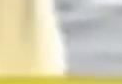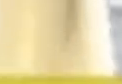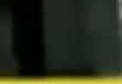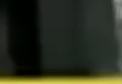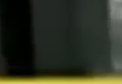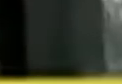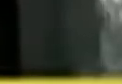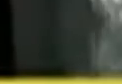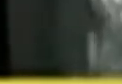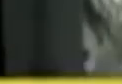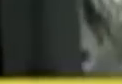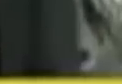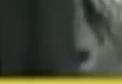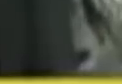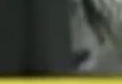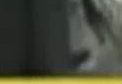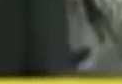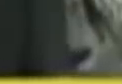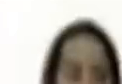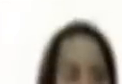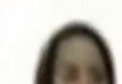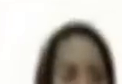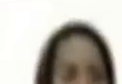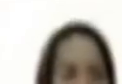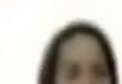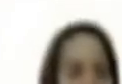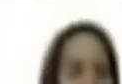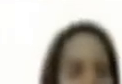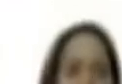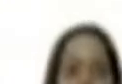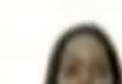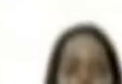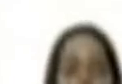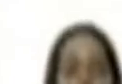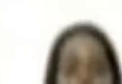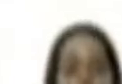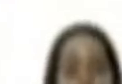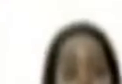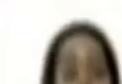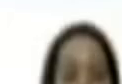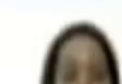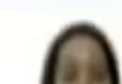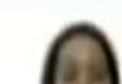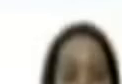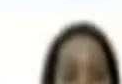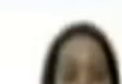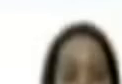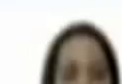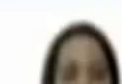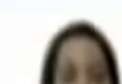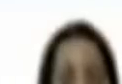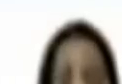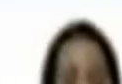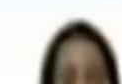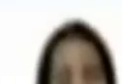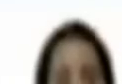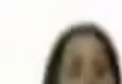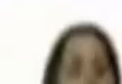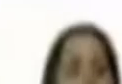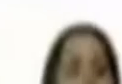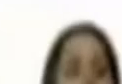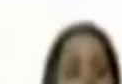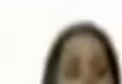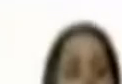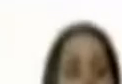denuncia la hizo en una videollamada ya que Nicolás Maduro sabe perfectamente que si salía para Argentina iba a ser capturado e interceptado señores